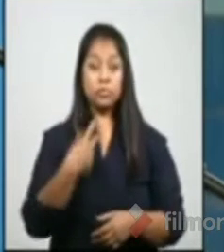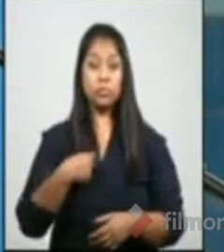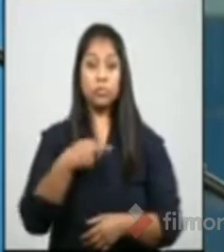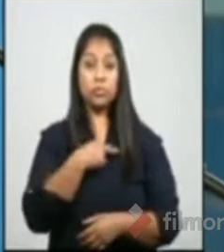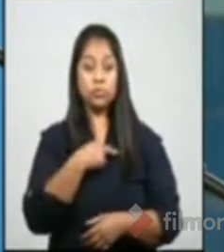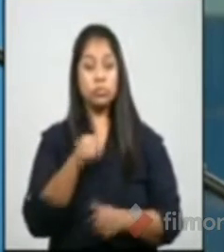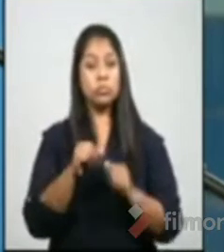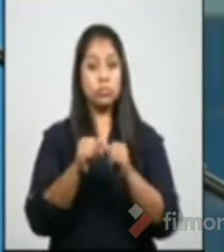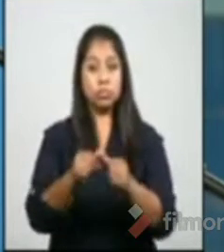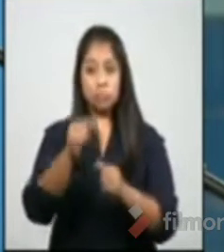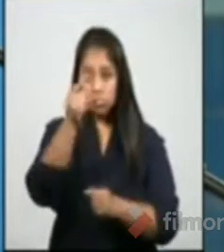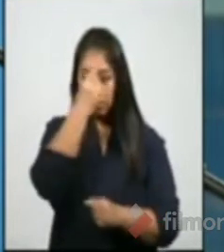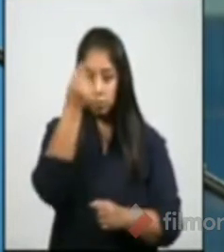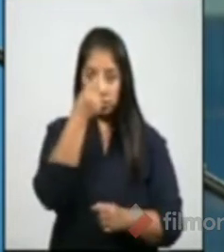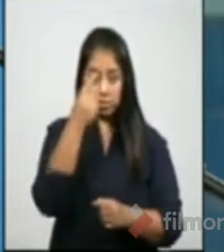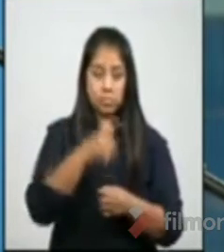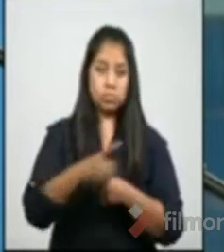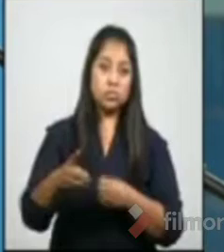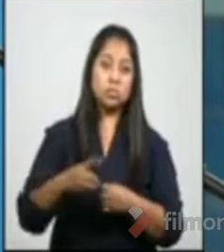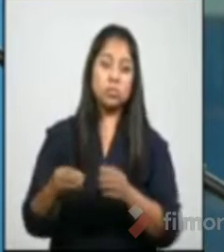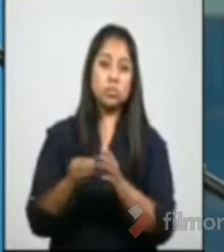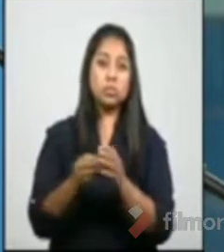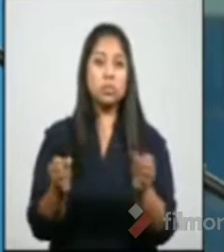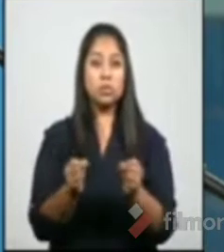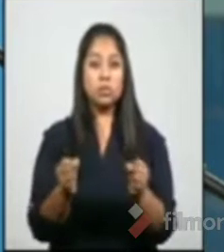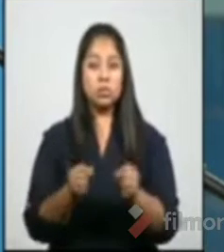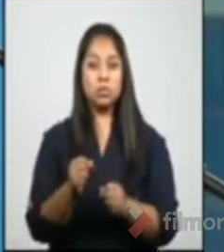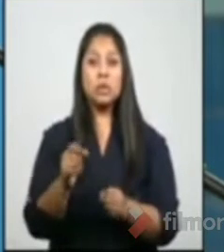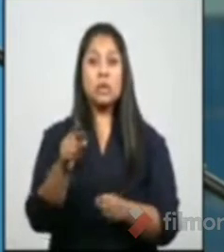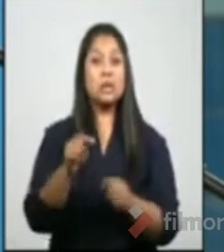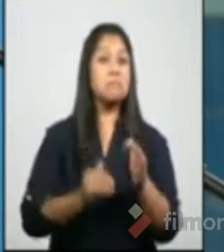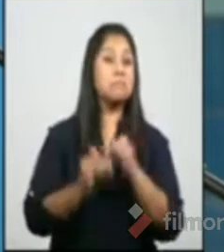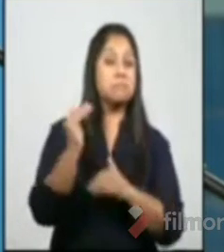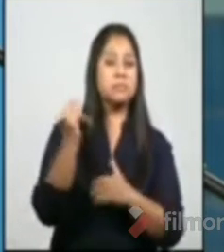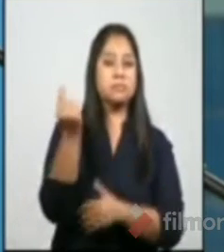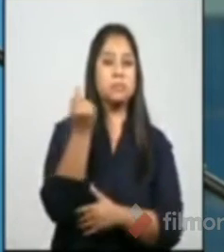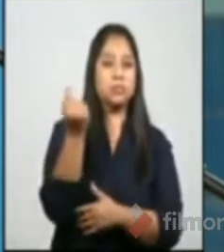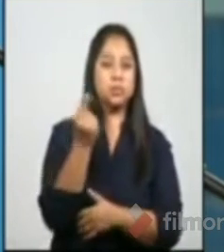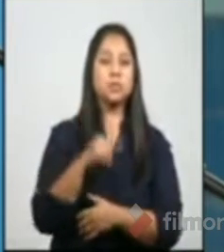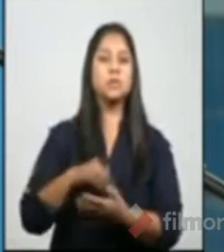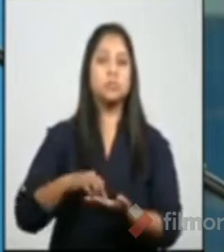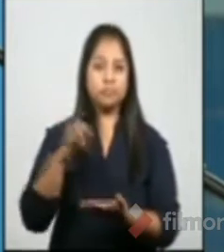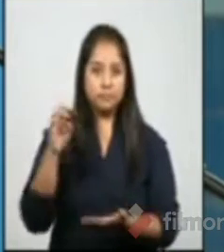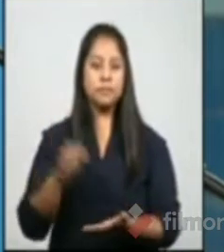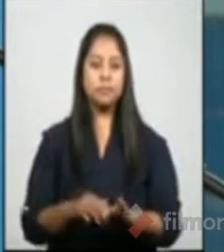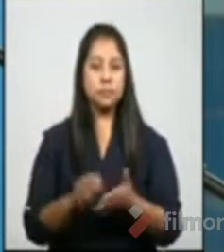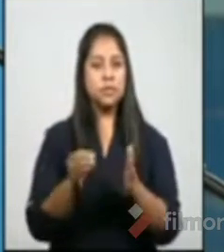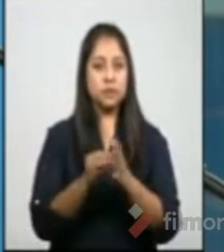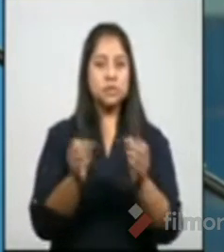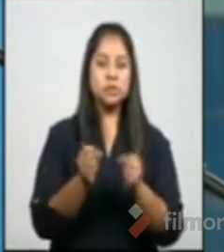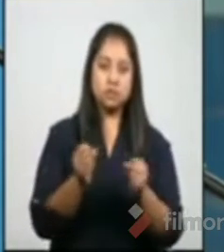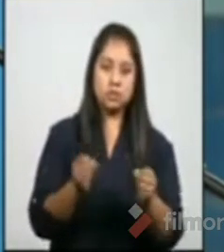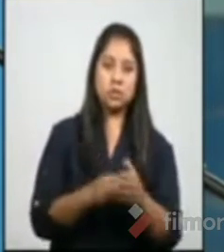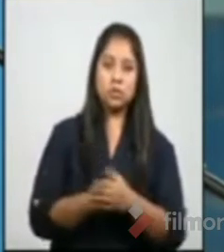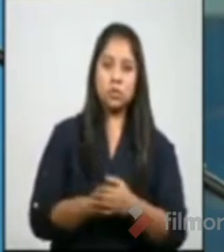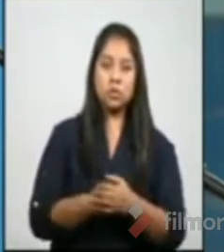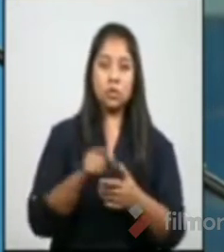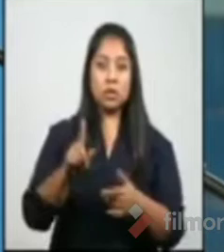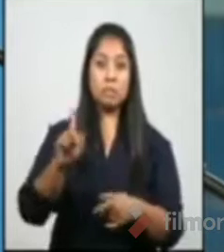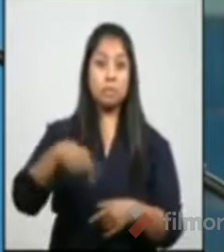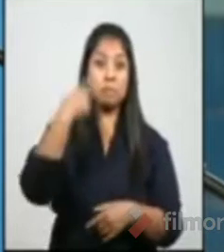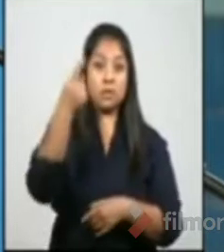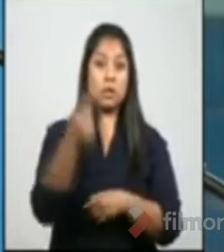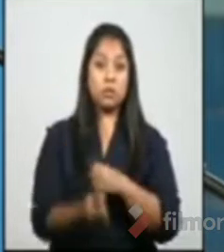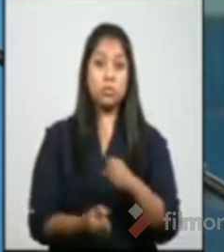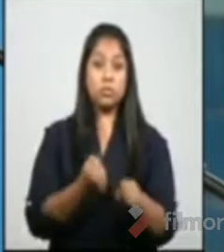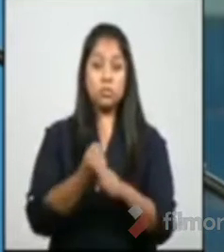vamos a seguir trabajando en el departamento de Quetzaltenango, uno de los departamentos más importantes del país. Ya para el próximo año